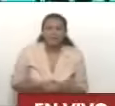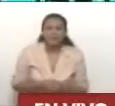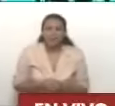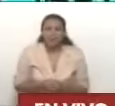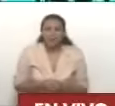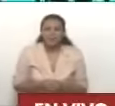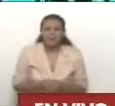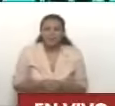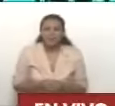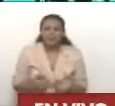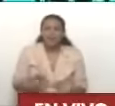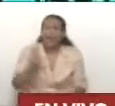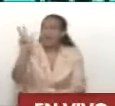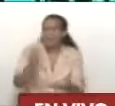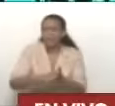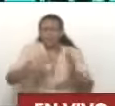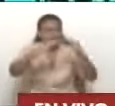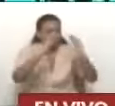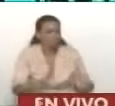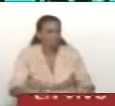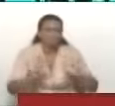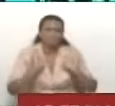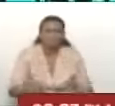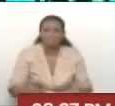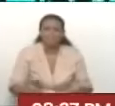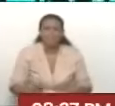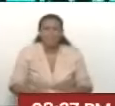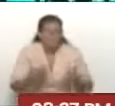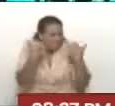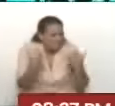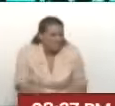casa de plántulas, anótala ahí. De inmediato.